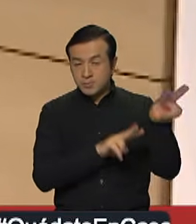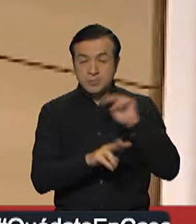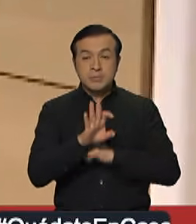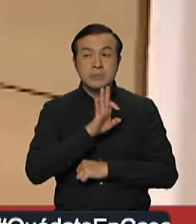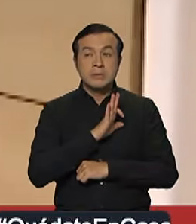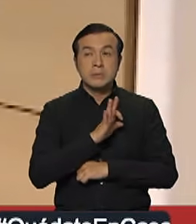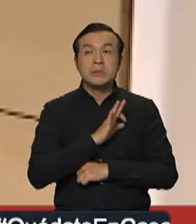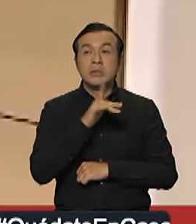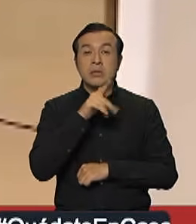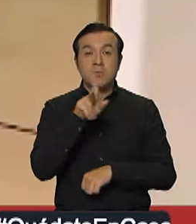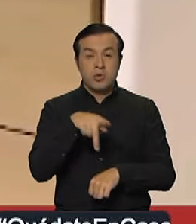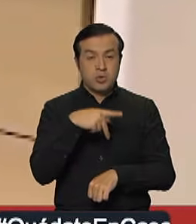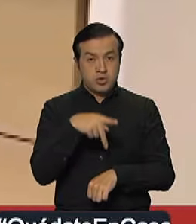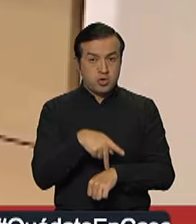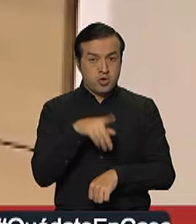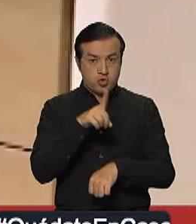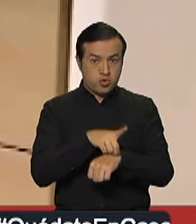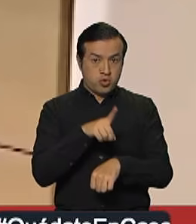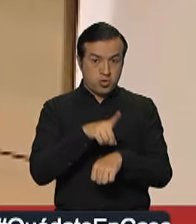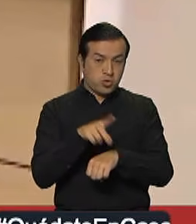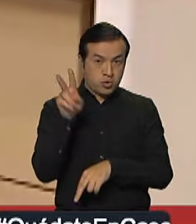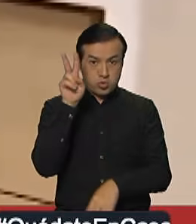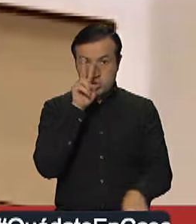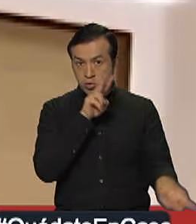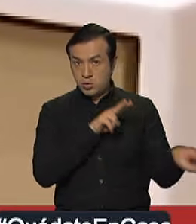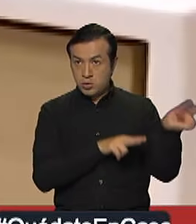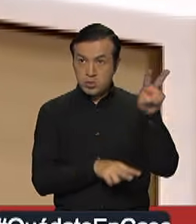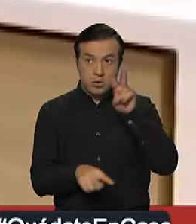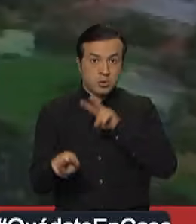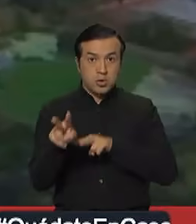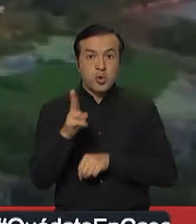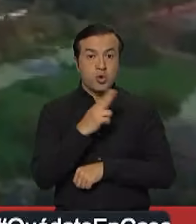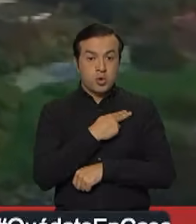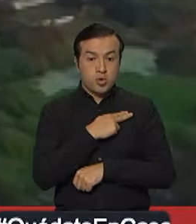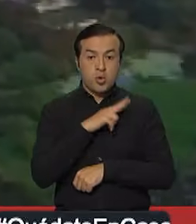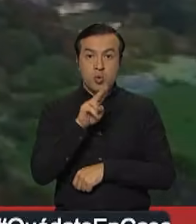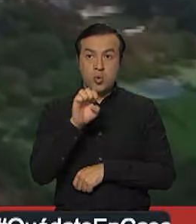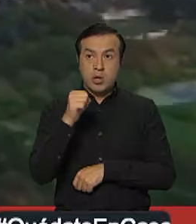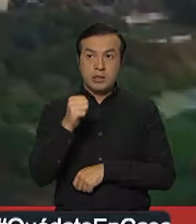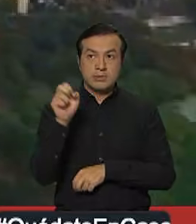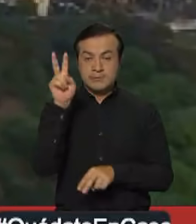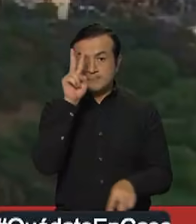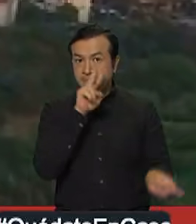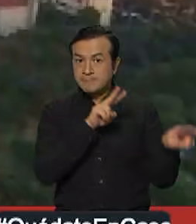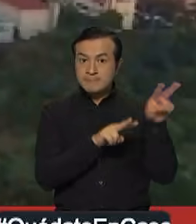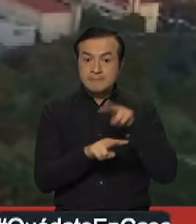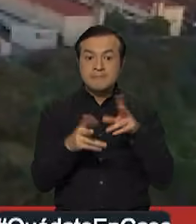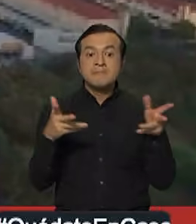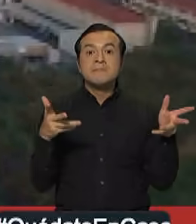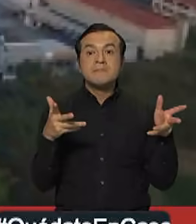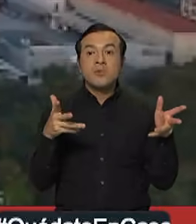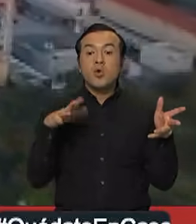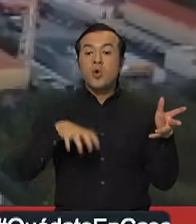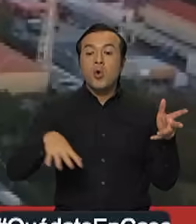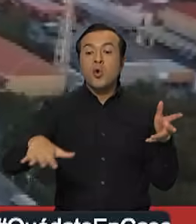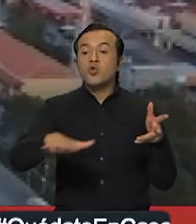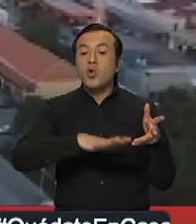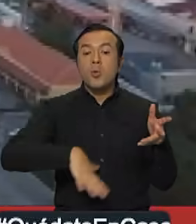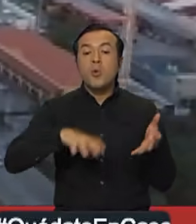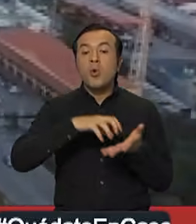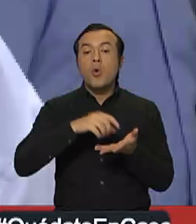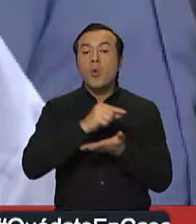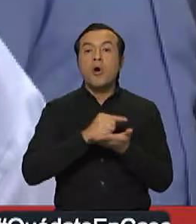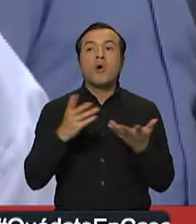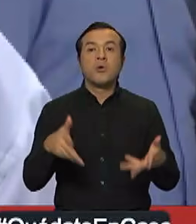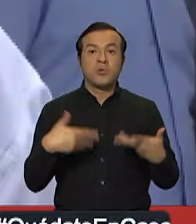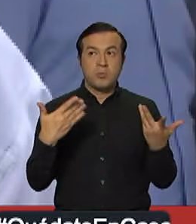elaborado por especialistas médicos y epidemiólogos de la UES en qué situación se encuentran los otros cantones del Guayas.